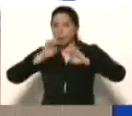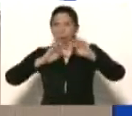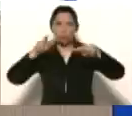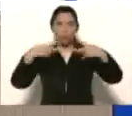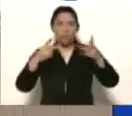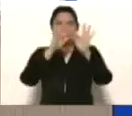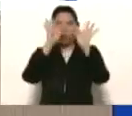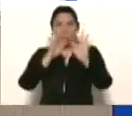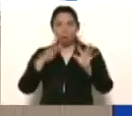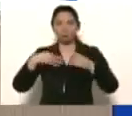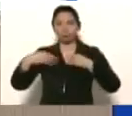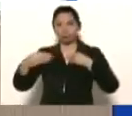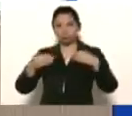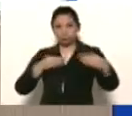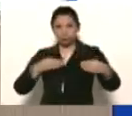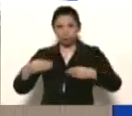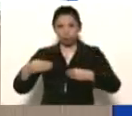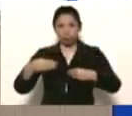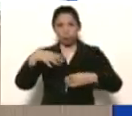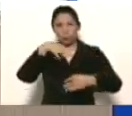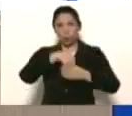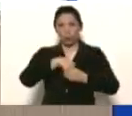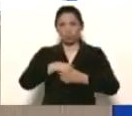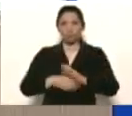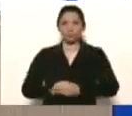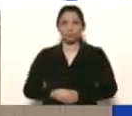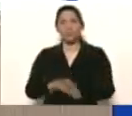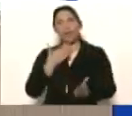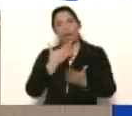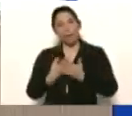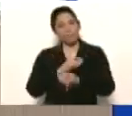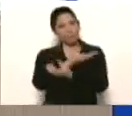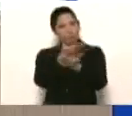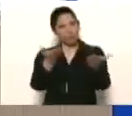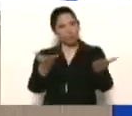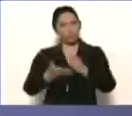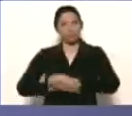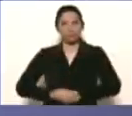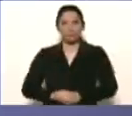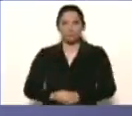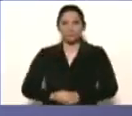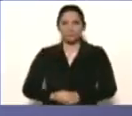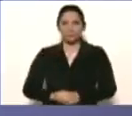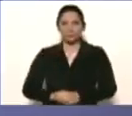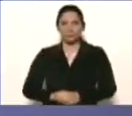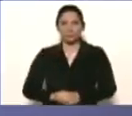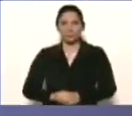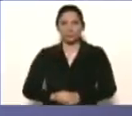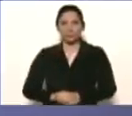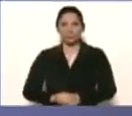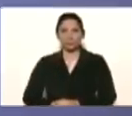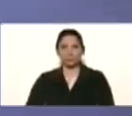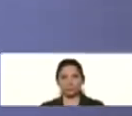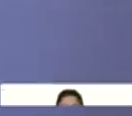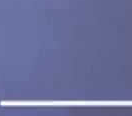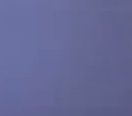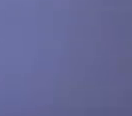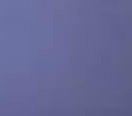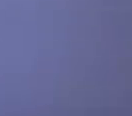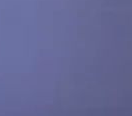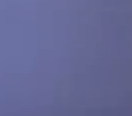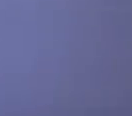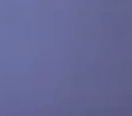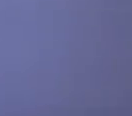flexibilización de la cuarentena muchísimas gracias y buenas noches detallada y actualizada la información